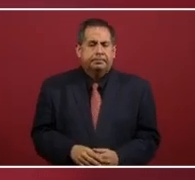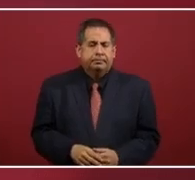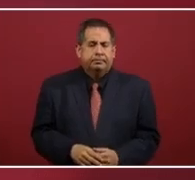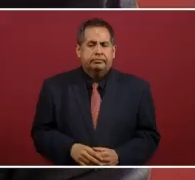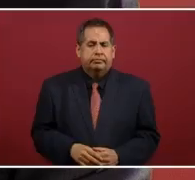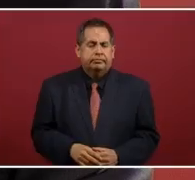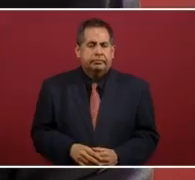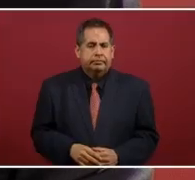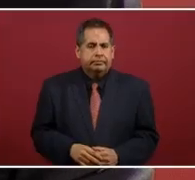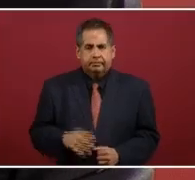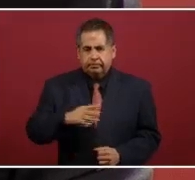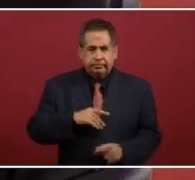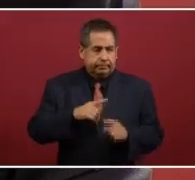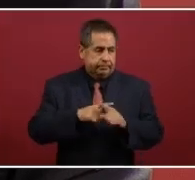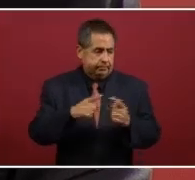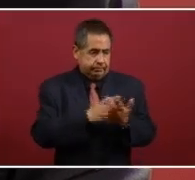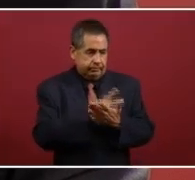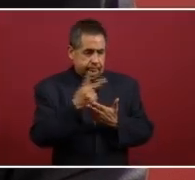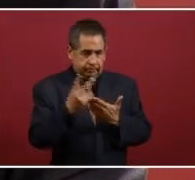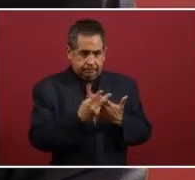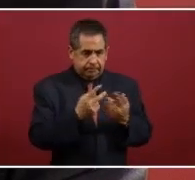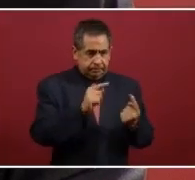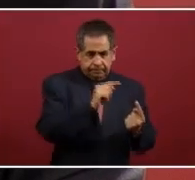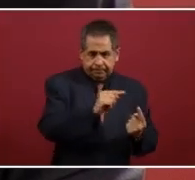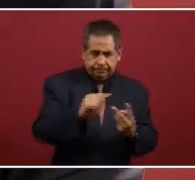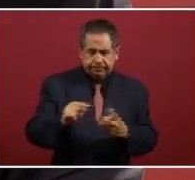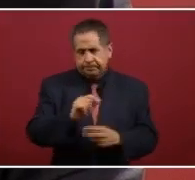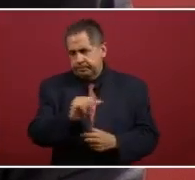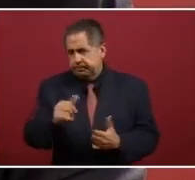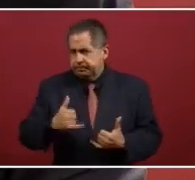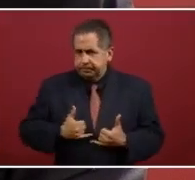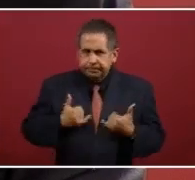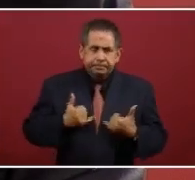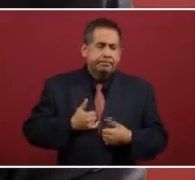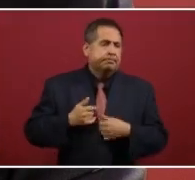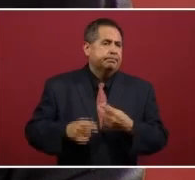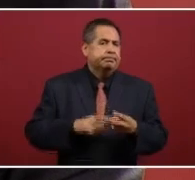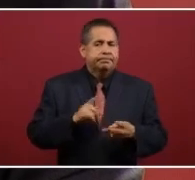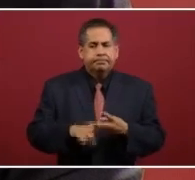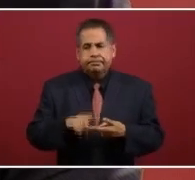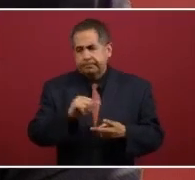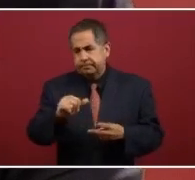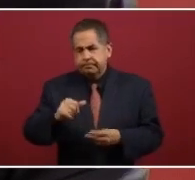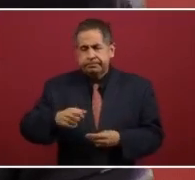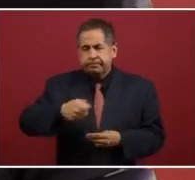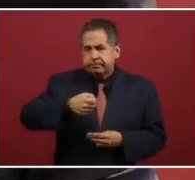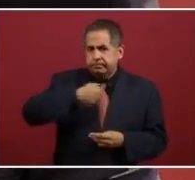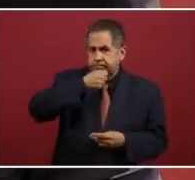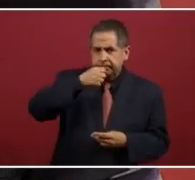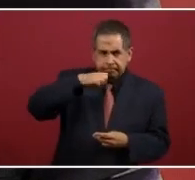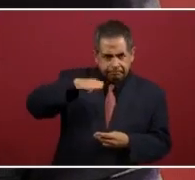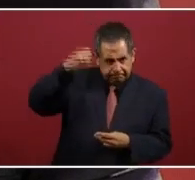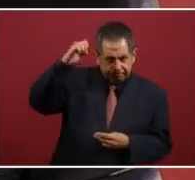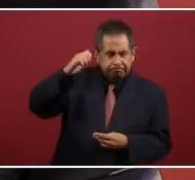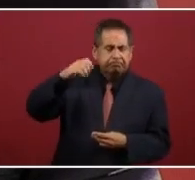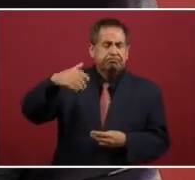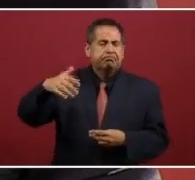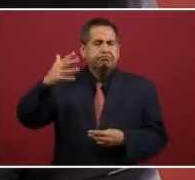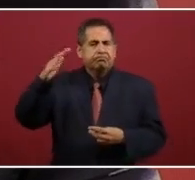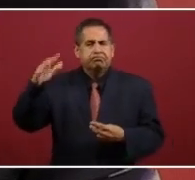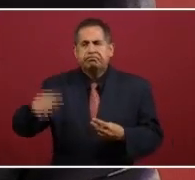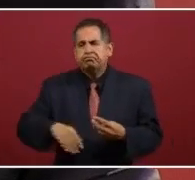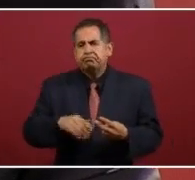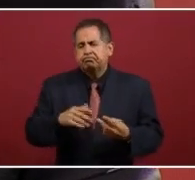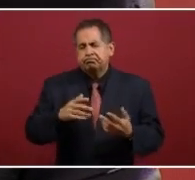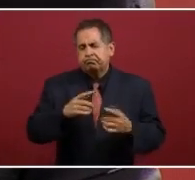Hay muchos programas para jóvenes, para adultos mayores. En